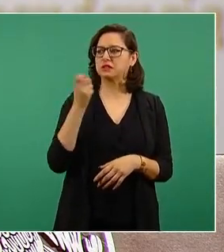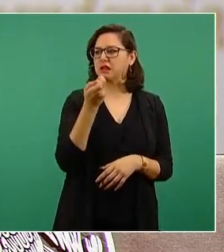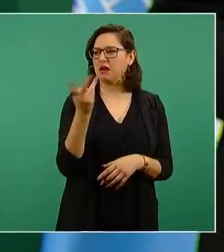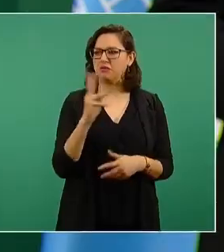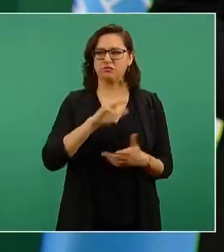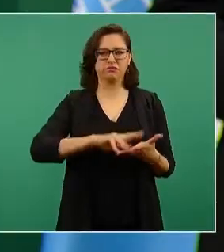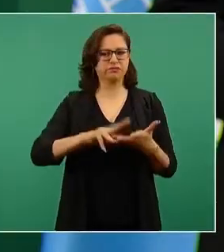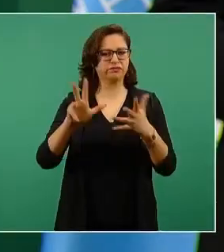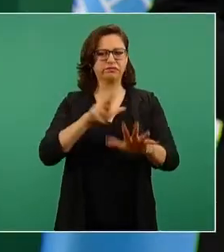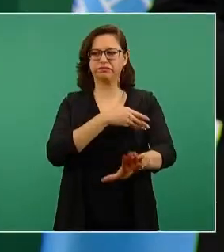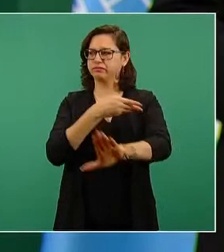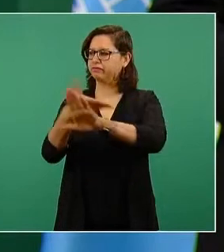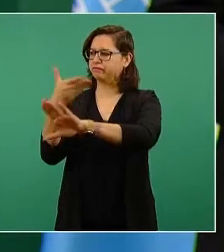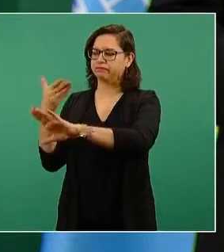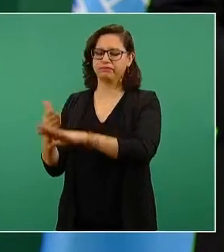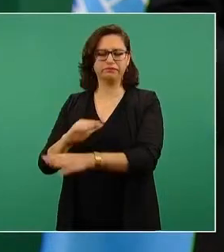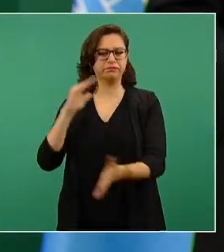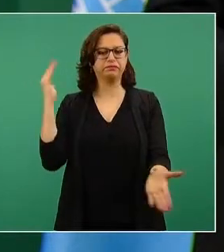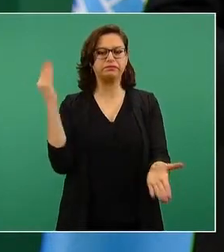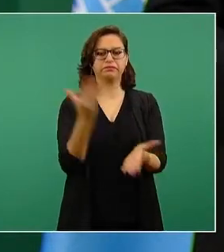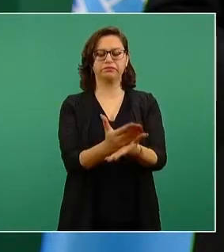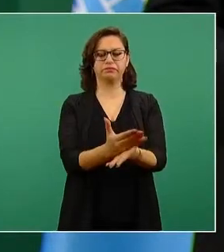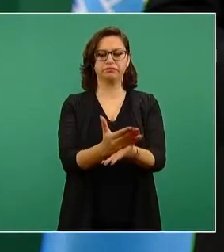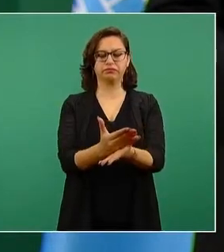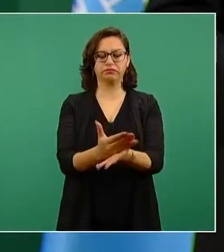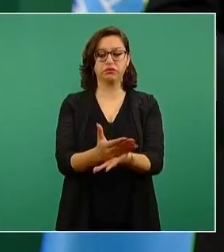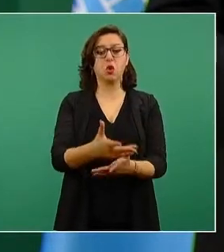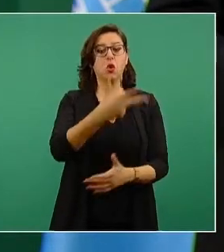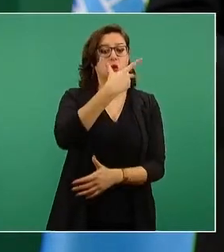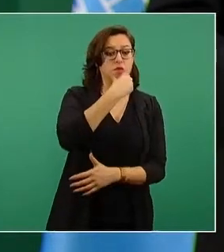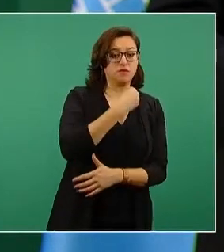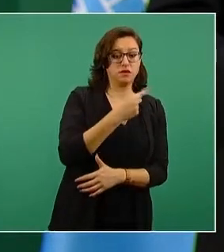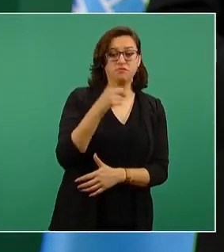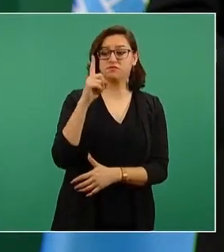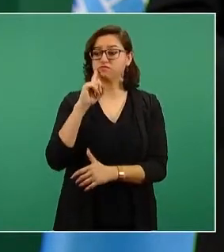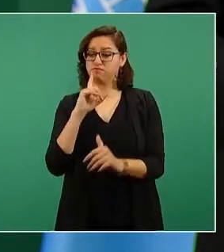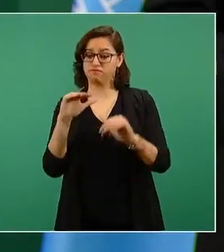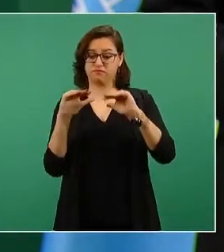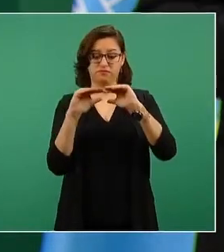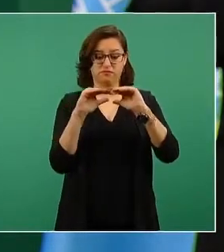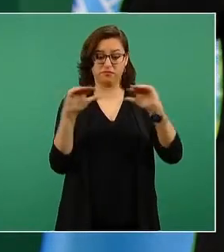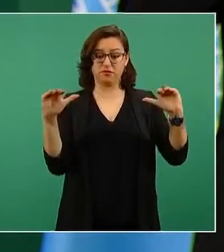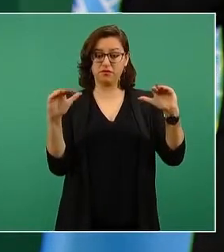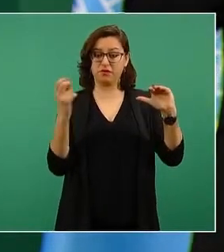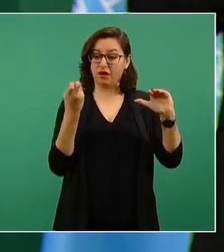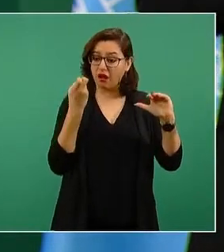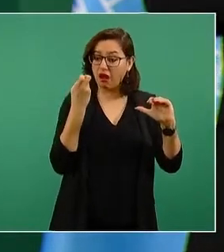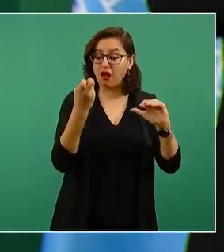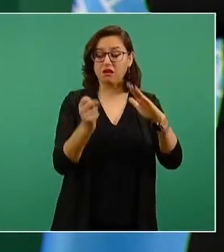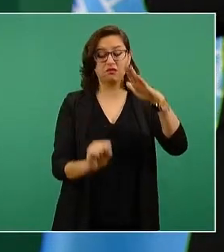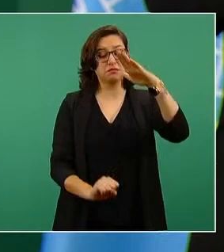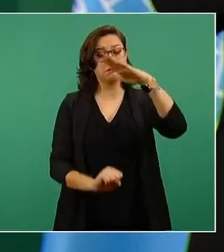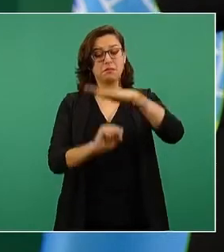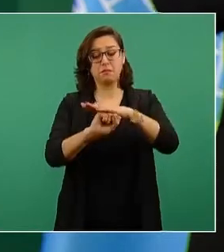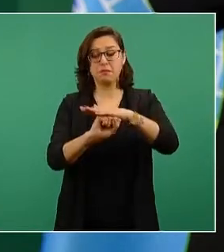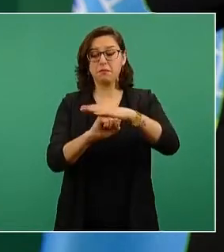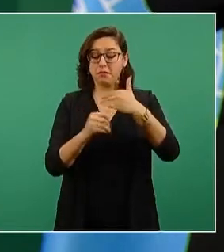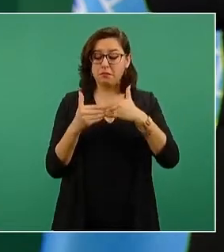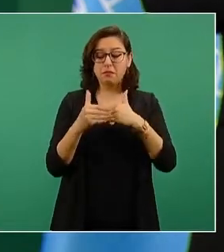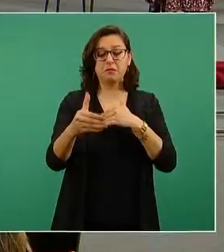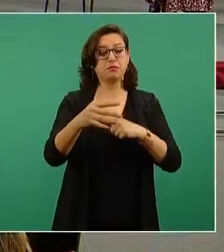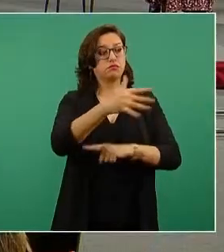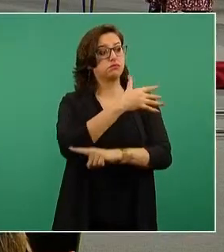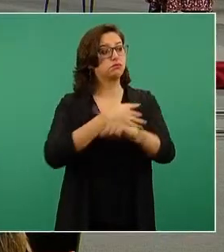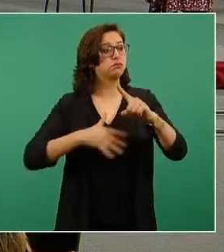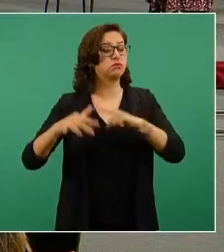La igualdad entre mujeres y hombres es la piedra angular del desarrollo de sociedades justas, con paz y